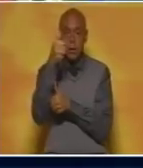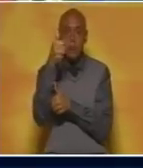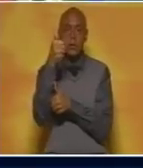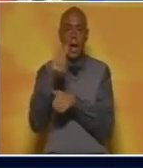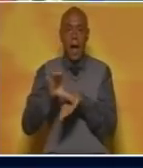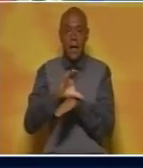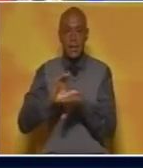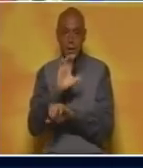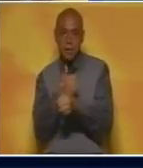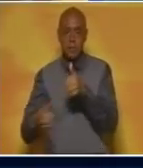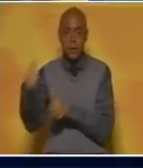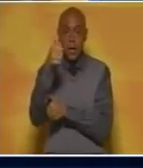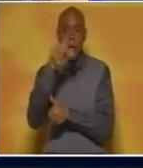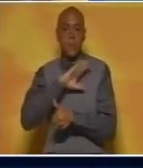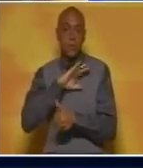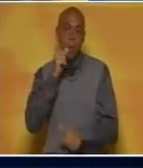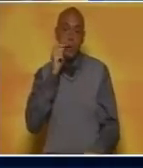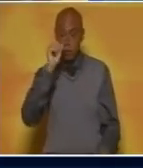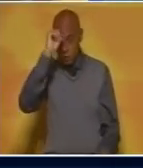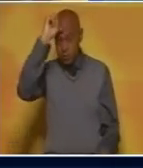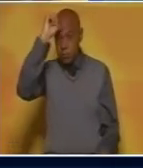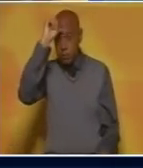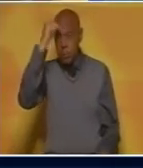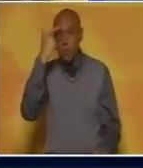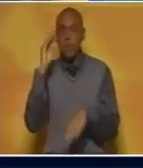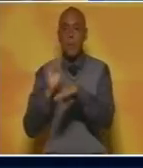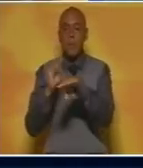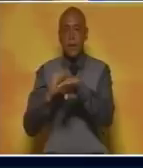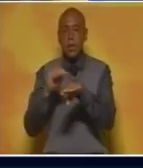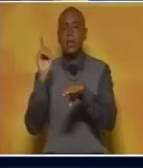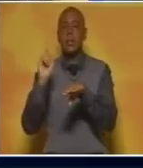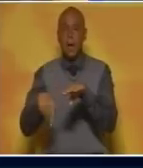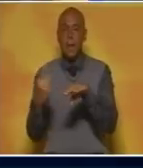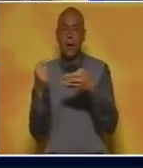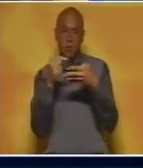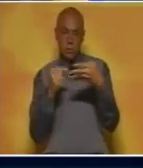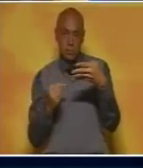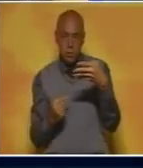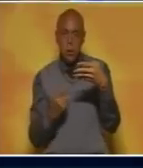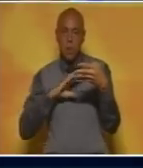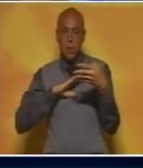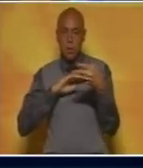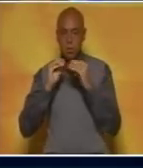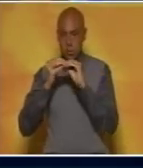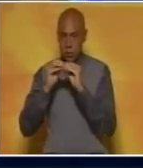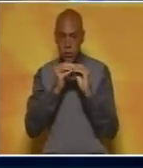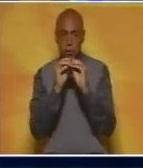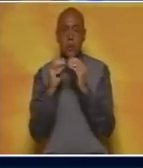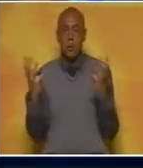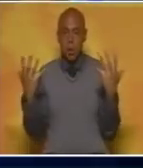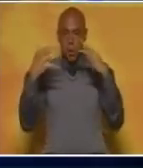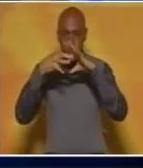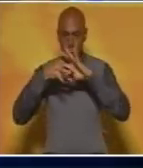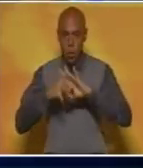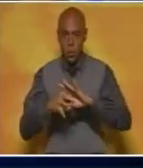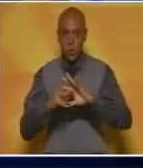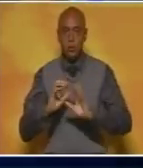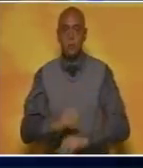Subramantan Jaishankar, con el propósito de desarrollar una extensa agenda binacional en pro del